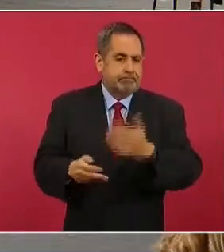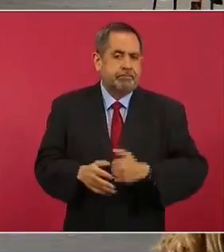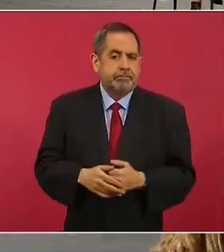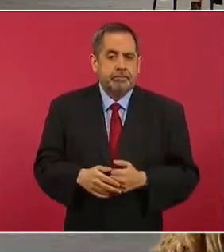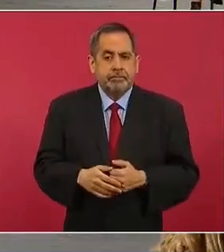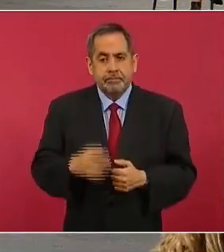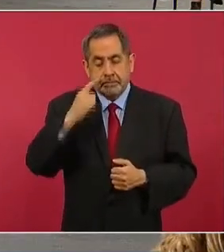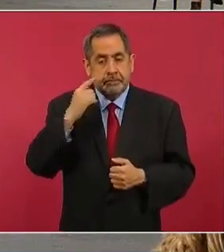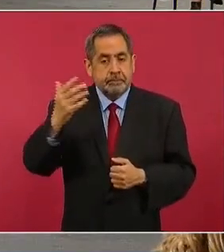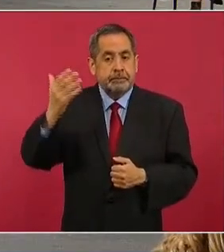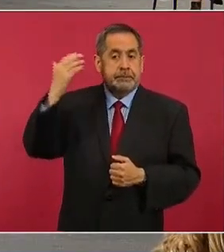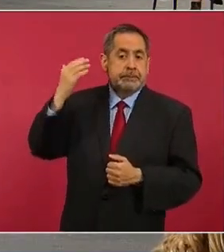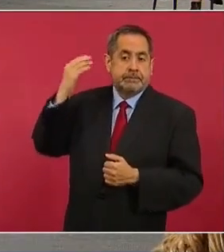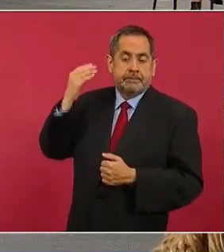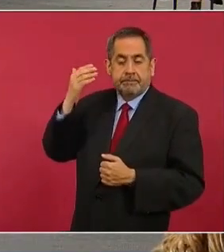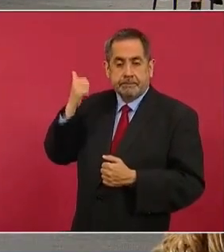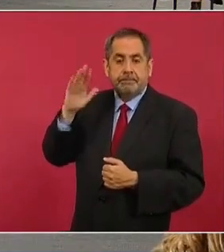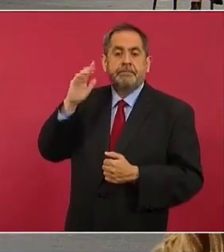estaba hecho,